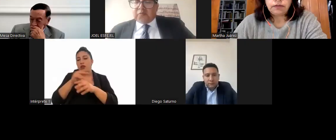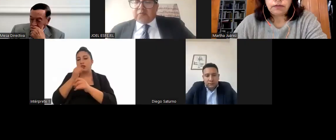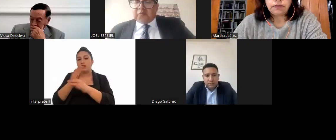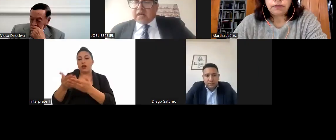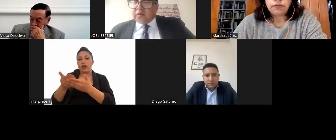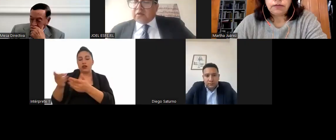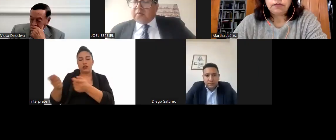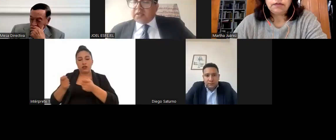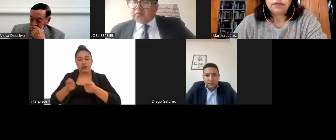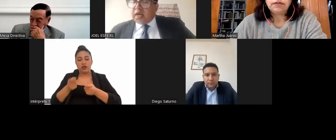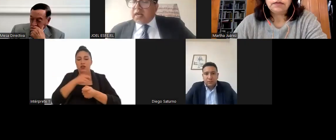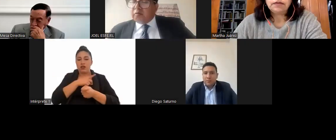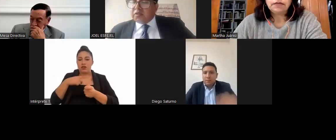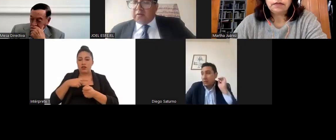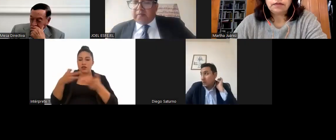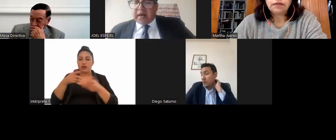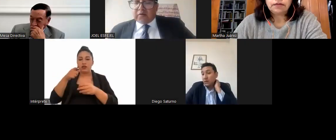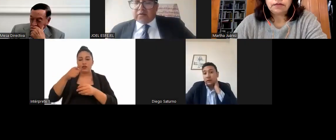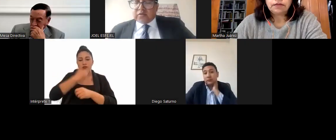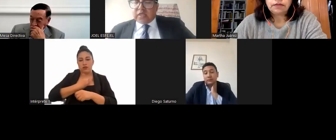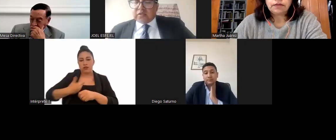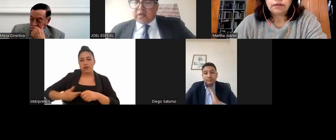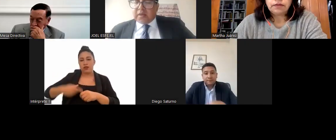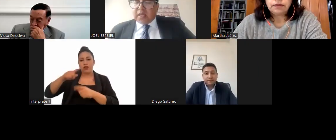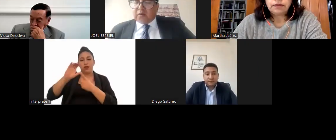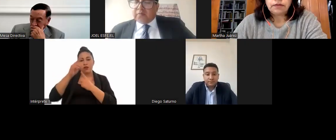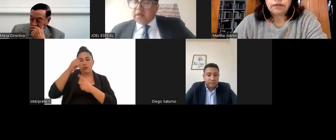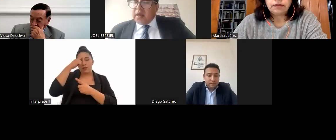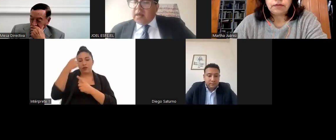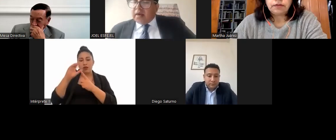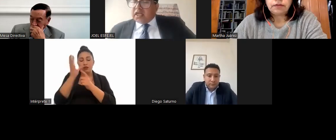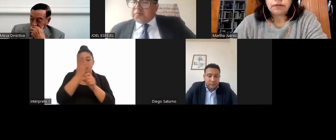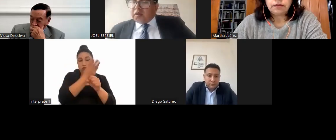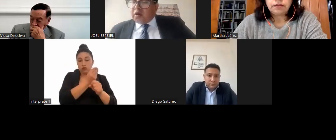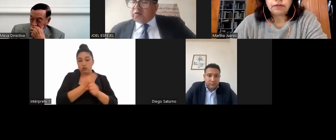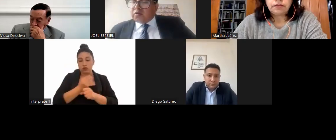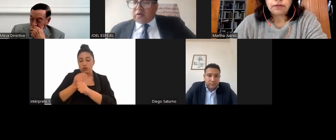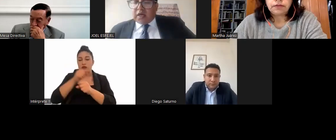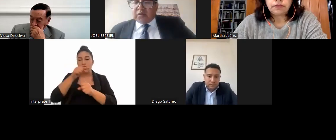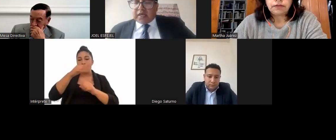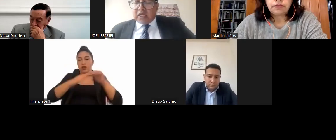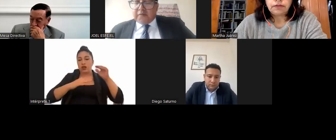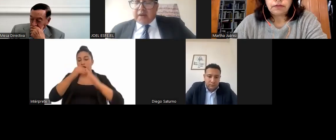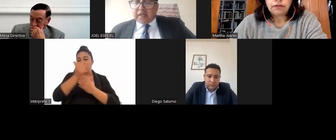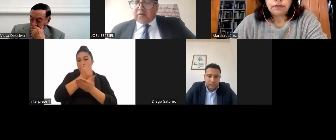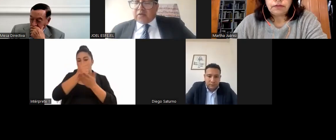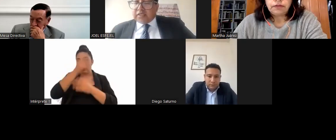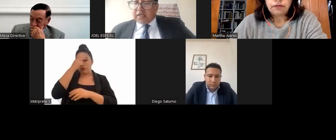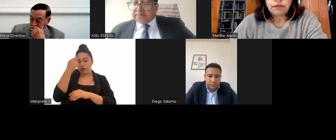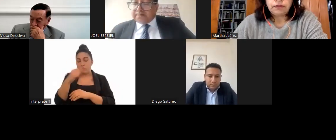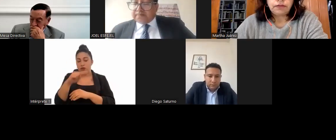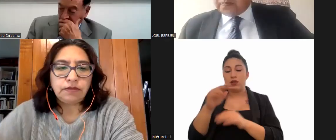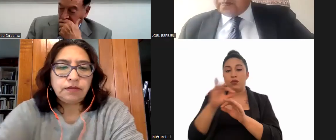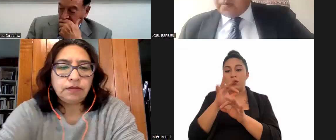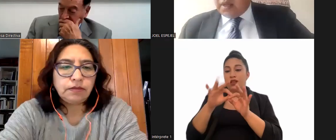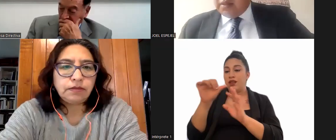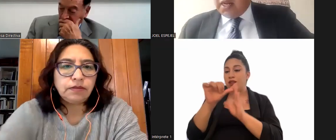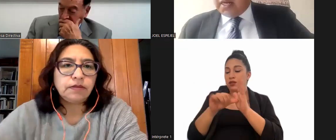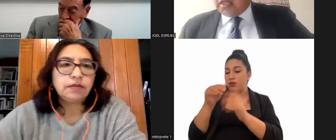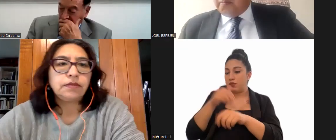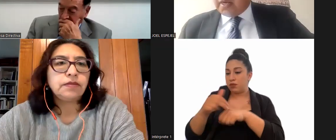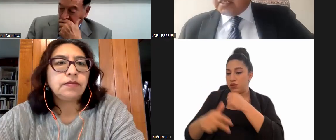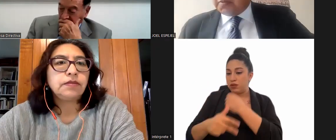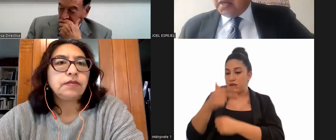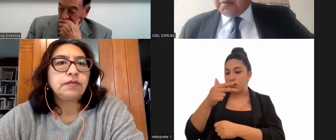entregados por César Cravioto como titular de la Comisión para la Reconstrucción de la Ciudad de México. Respecto a los recursos otorgados a que se refiere el artículo 13